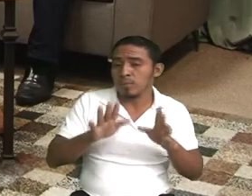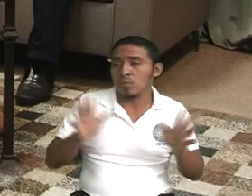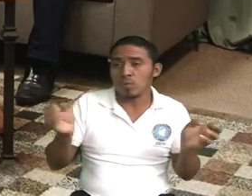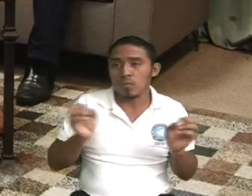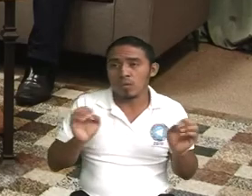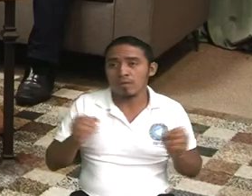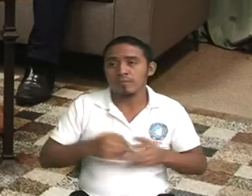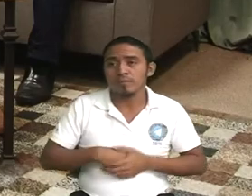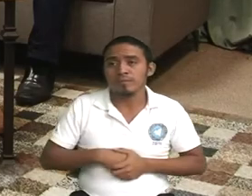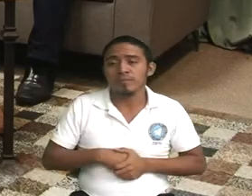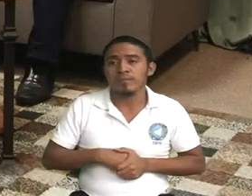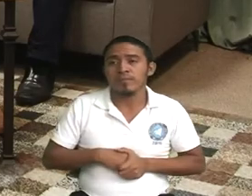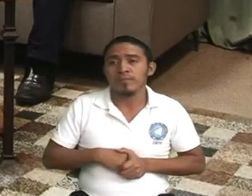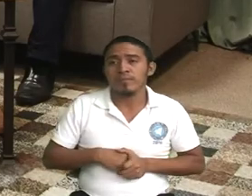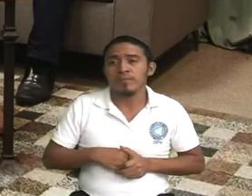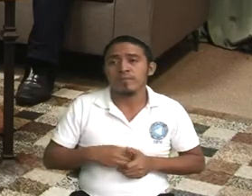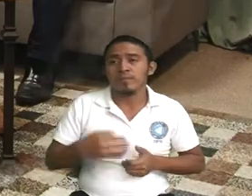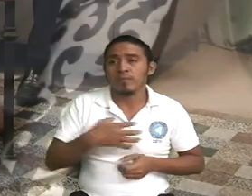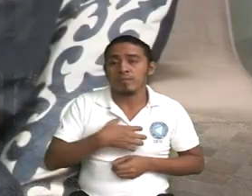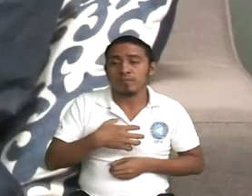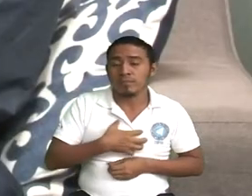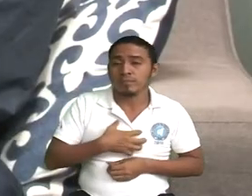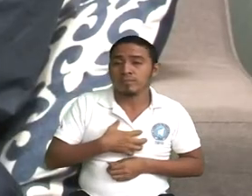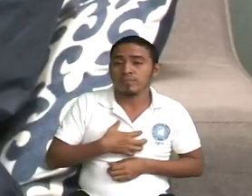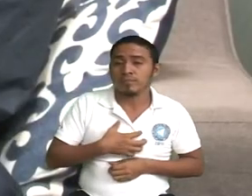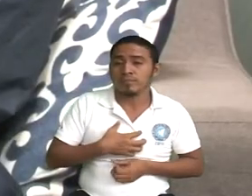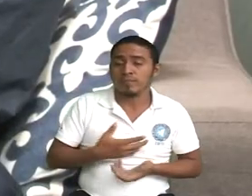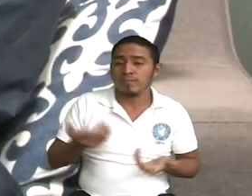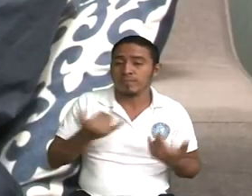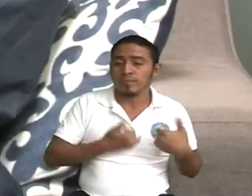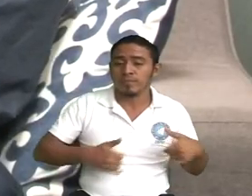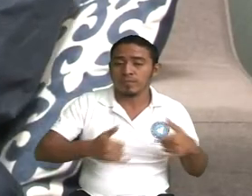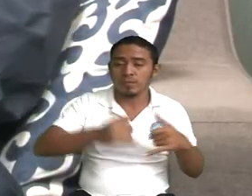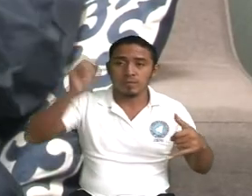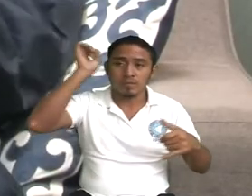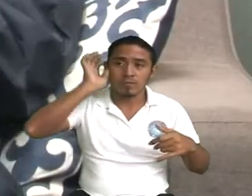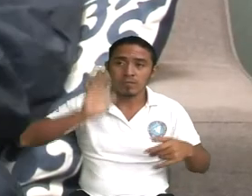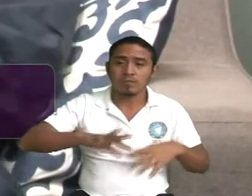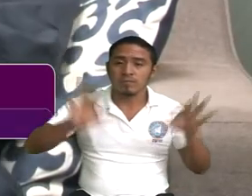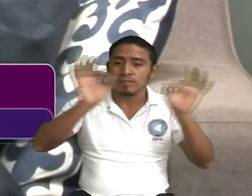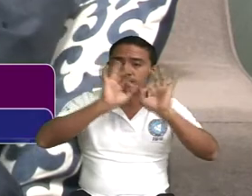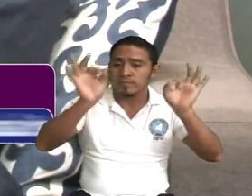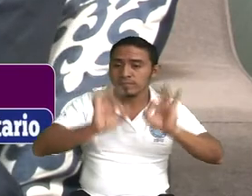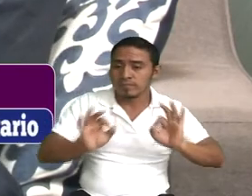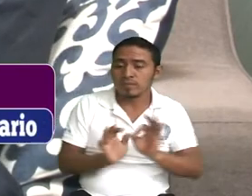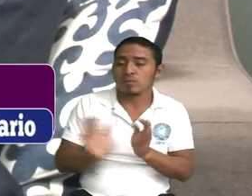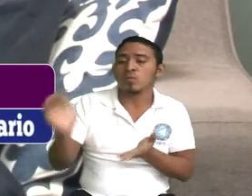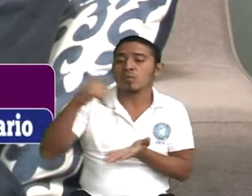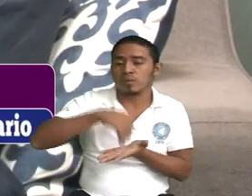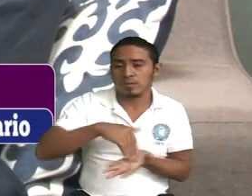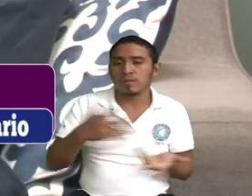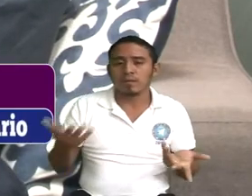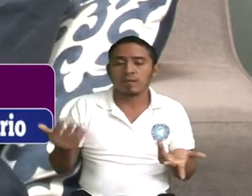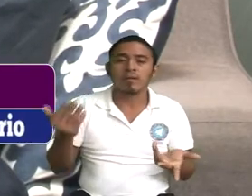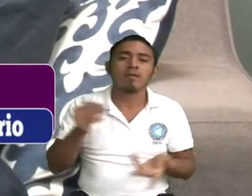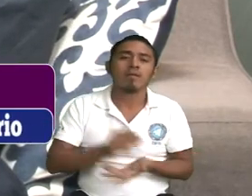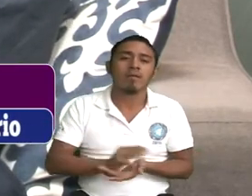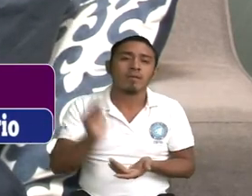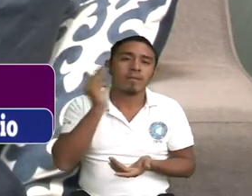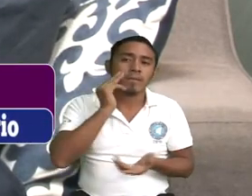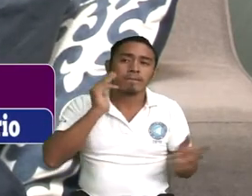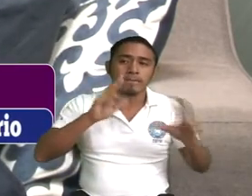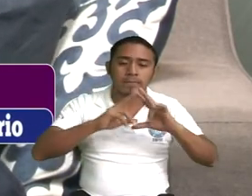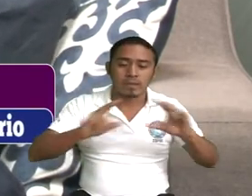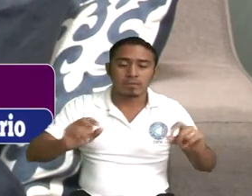considere oportuno. Bueno, desde el Instituto Nicaragüense de Turismo también, felicitar nuevamente a las madres nicaragüenses, a las